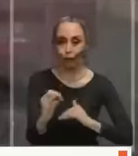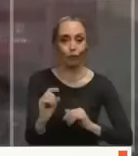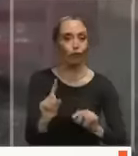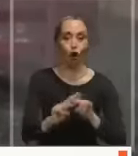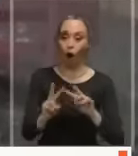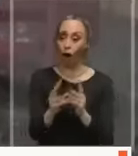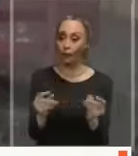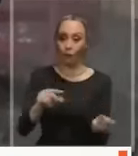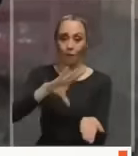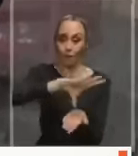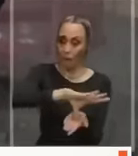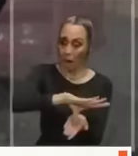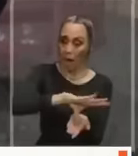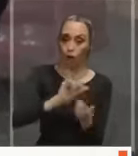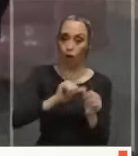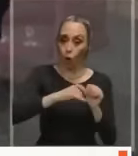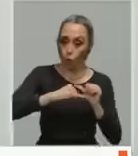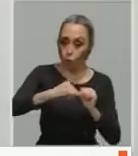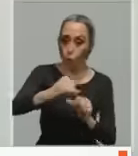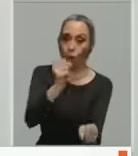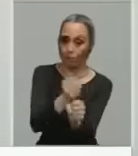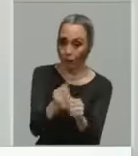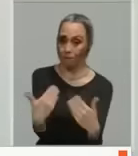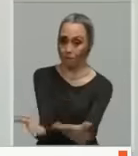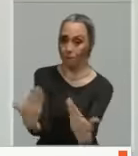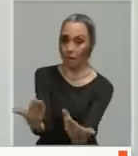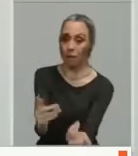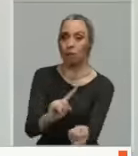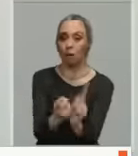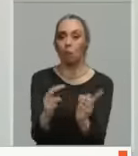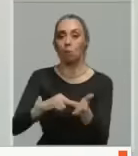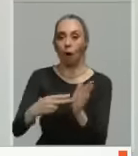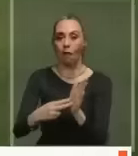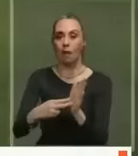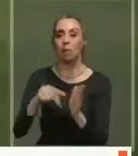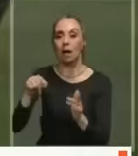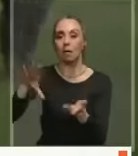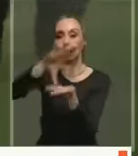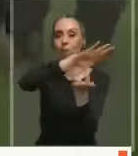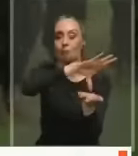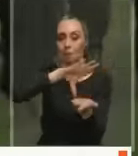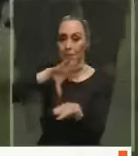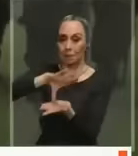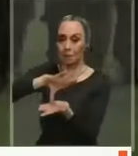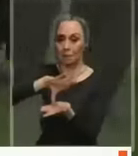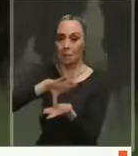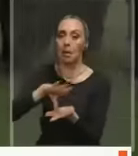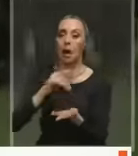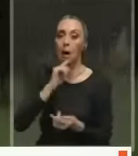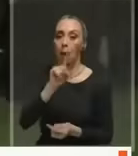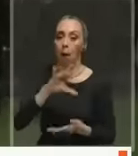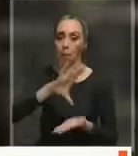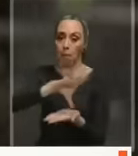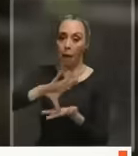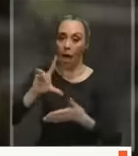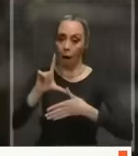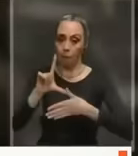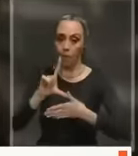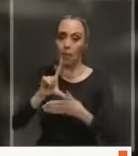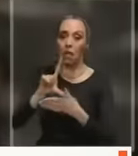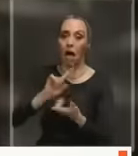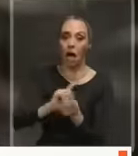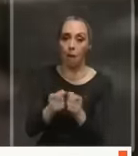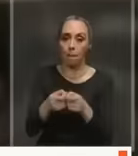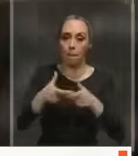resuelva y no se maneja de manera sostenible, vamos a tener estos problemas en estas comunidades. ¿Será que América Latina se está